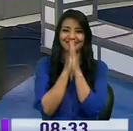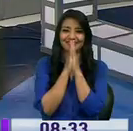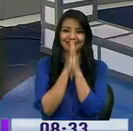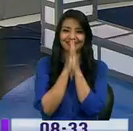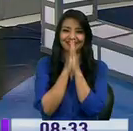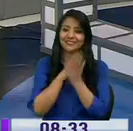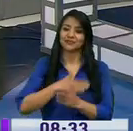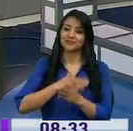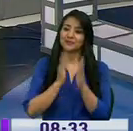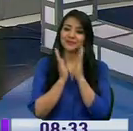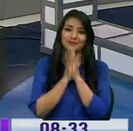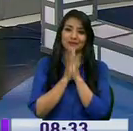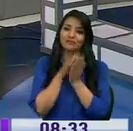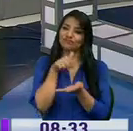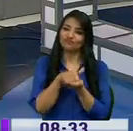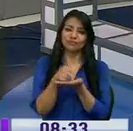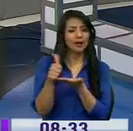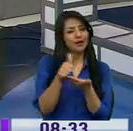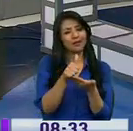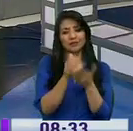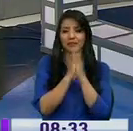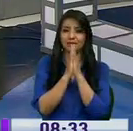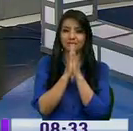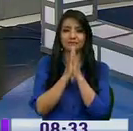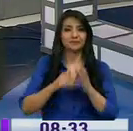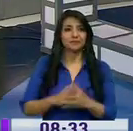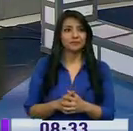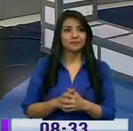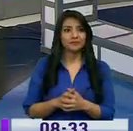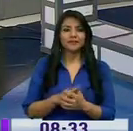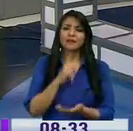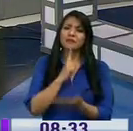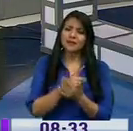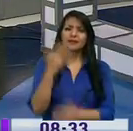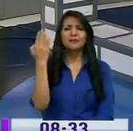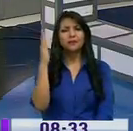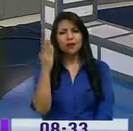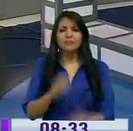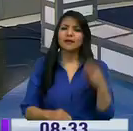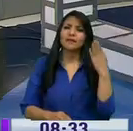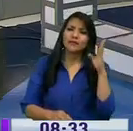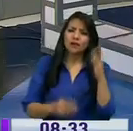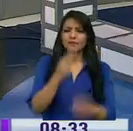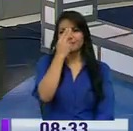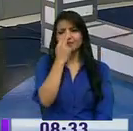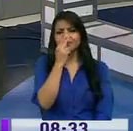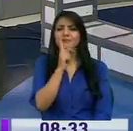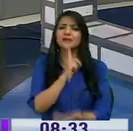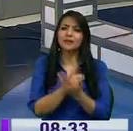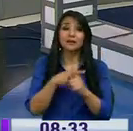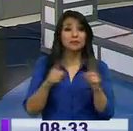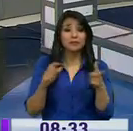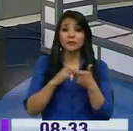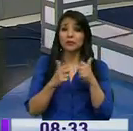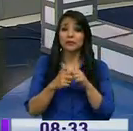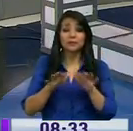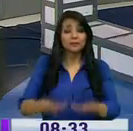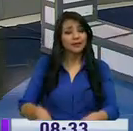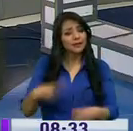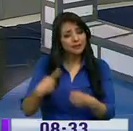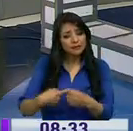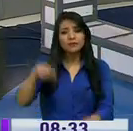Por favorcito. O sea, ya entre mofas. Hay muchos problemas. Oye, realmente que tiene nuestra ciudad, verás, y que